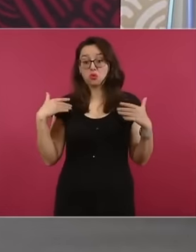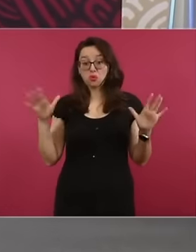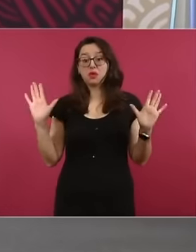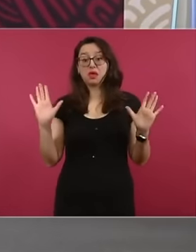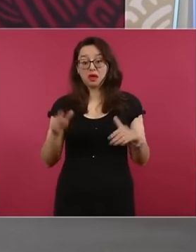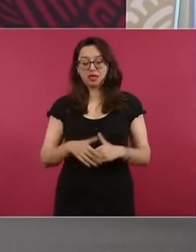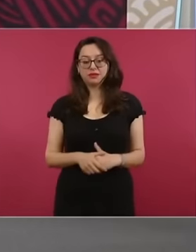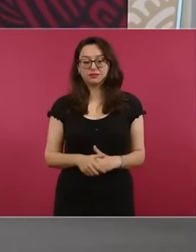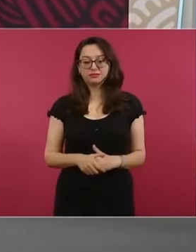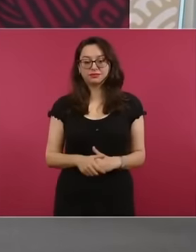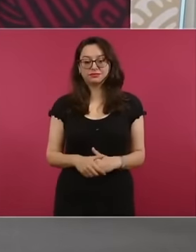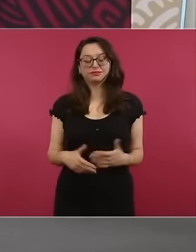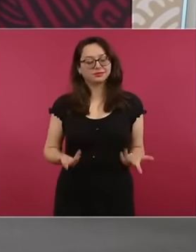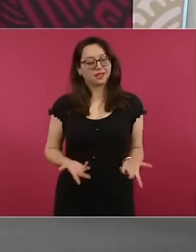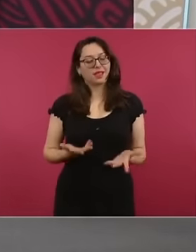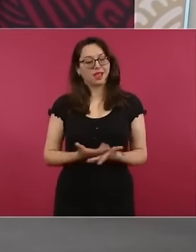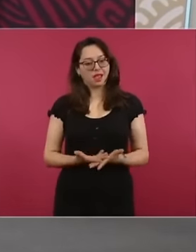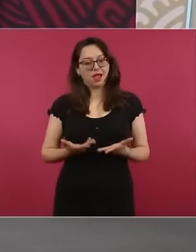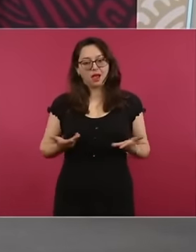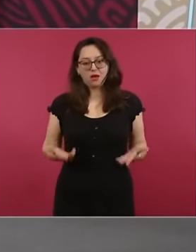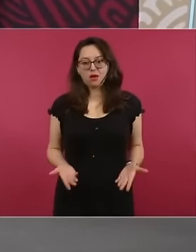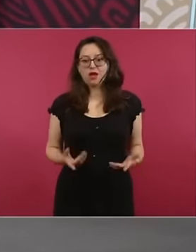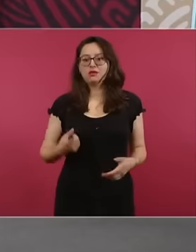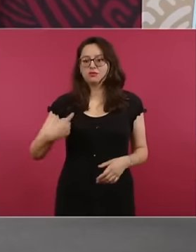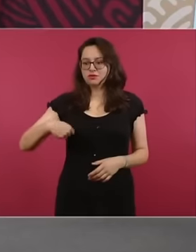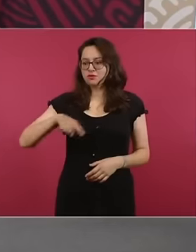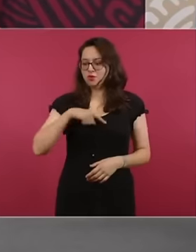Este año el plan que tenemos